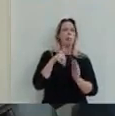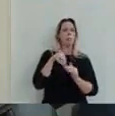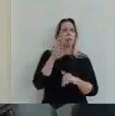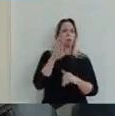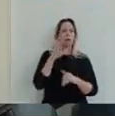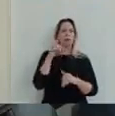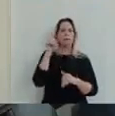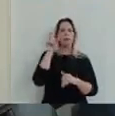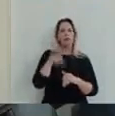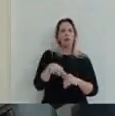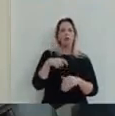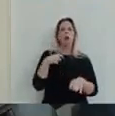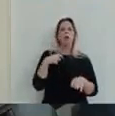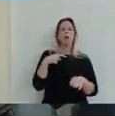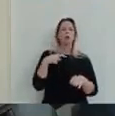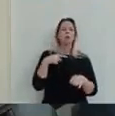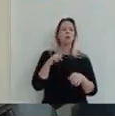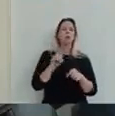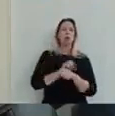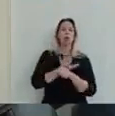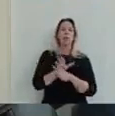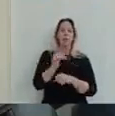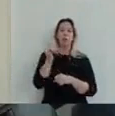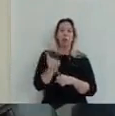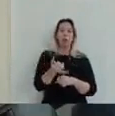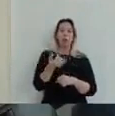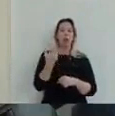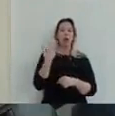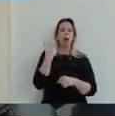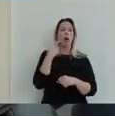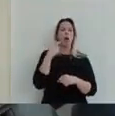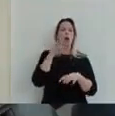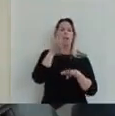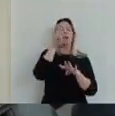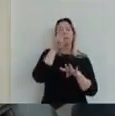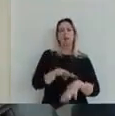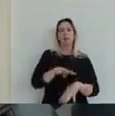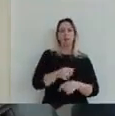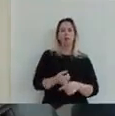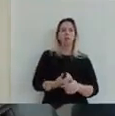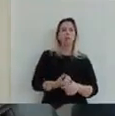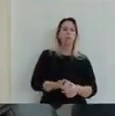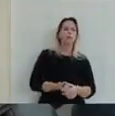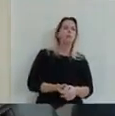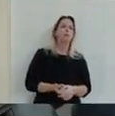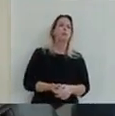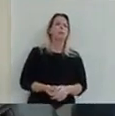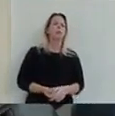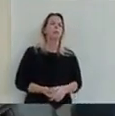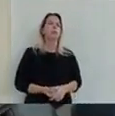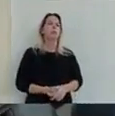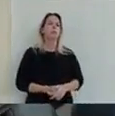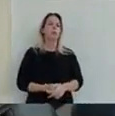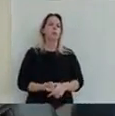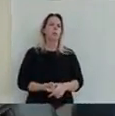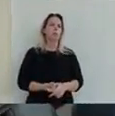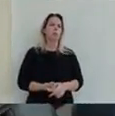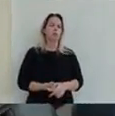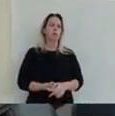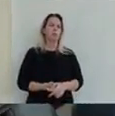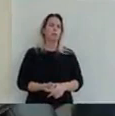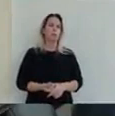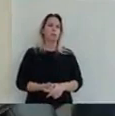No sé si agentes, carcelarios, la verdad que desconozco, me gustaría saber cómo, quiénes,